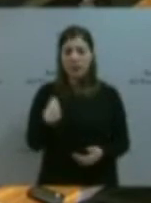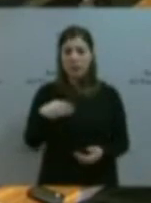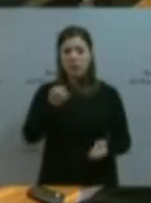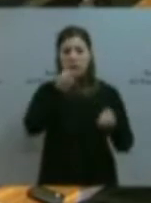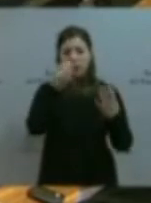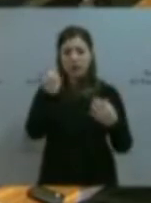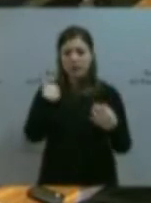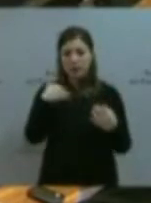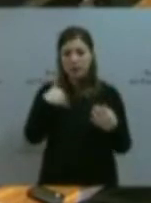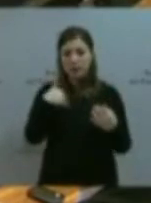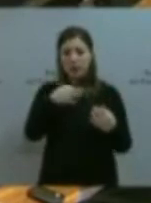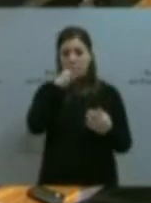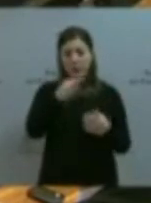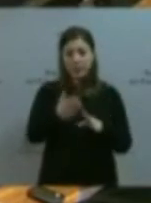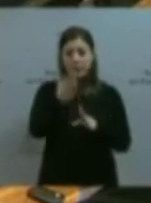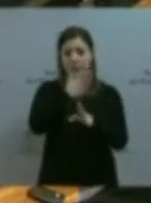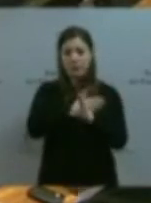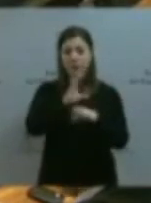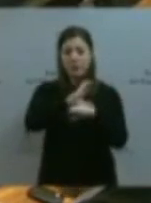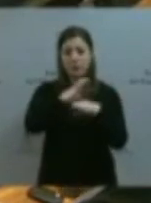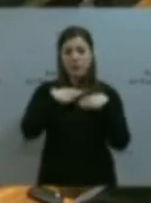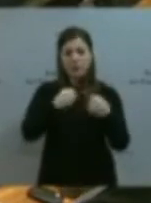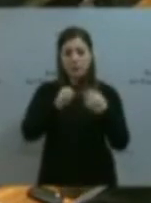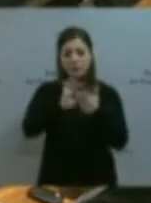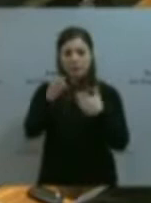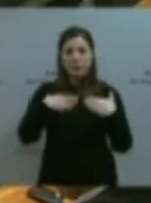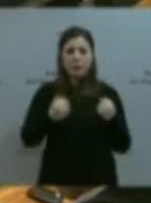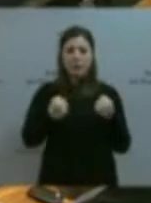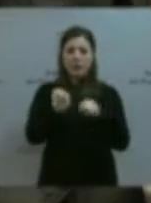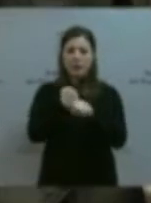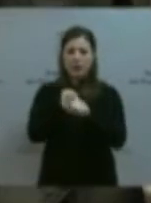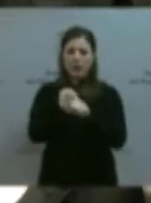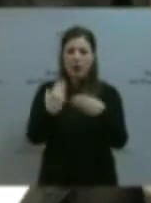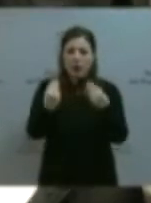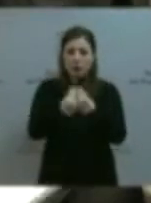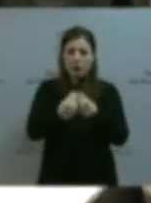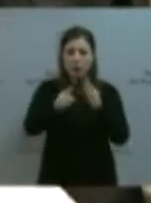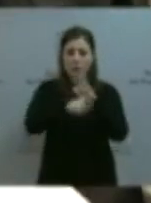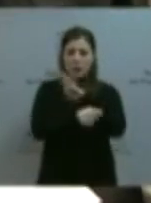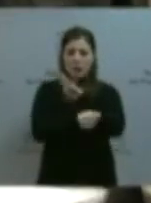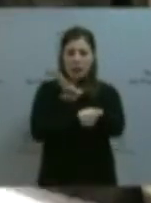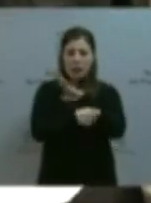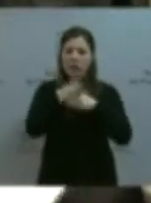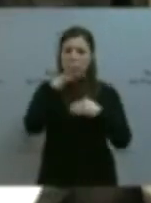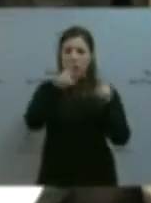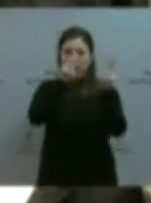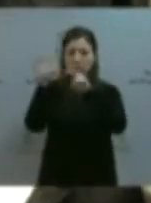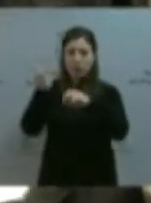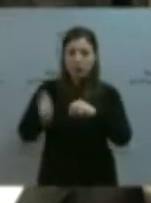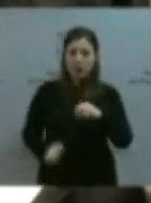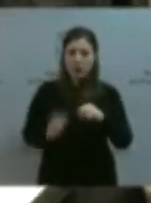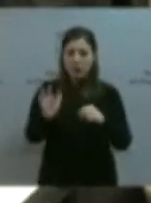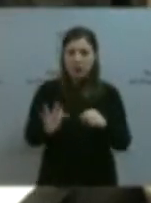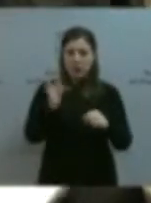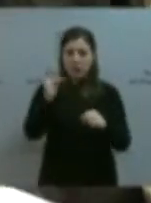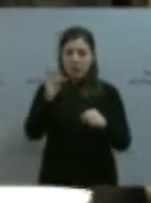y el Servicio de Salud trabajan conjuntamente en medidas tanto para abordar las cuestiones de los profesionales como las cuestiones asistenciales. En el área 5, al igual que el